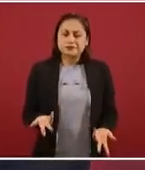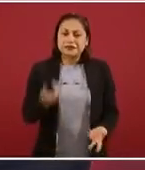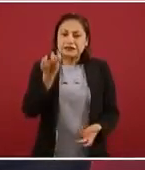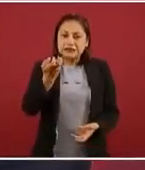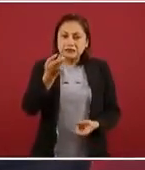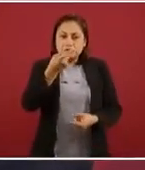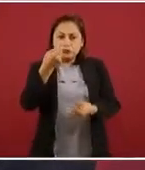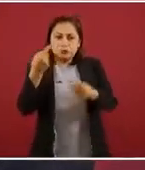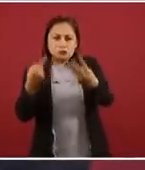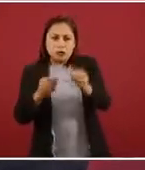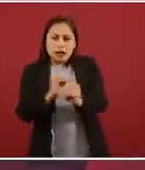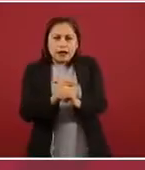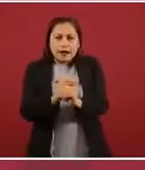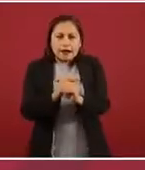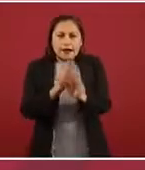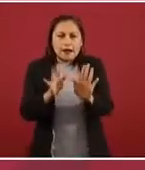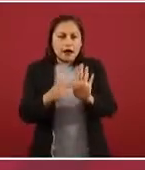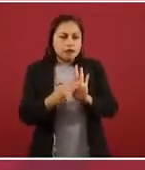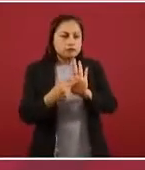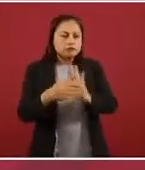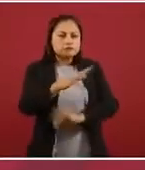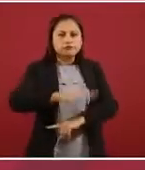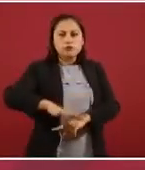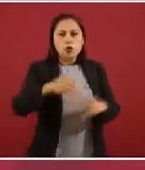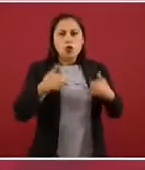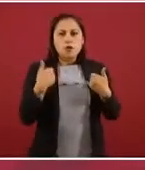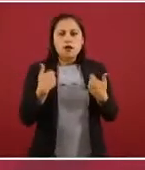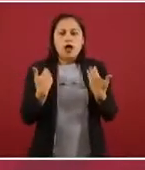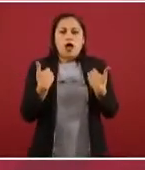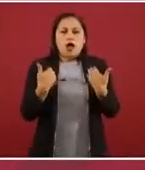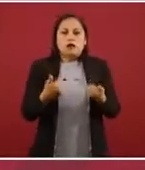jóvenes en este sentido, porque se desconoce